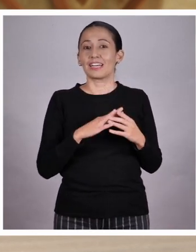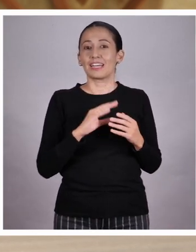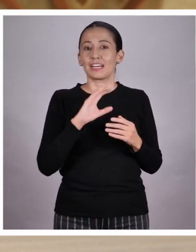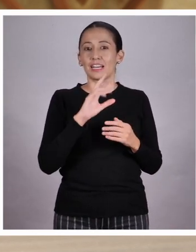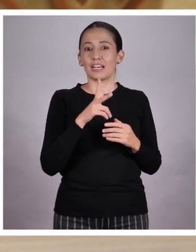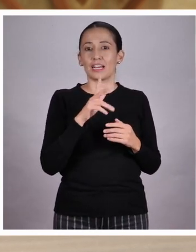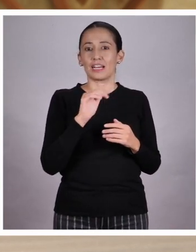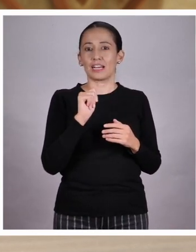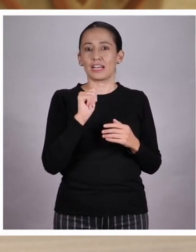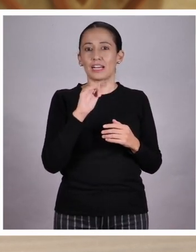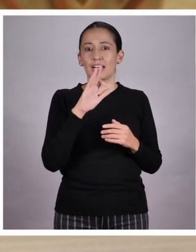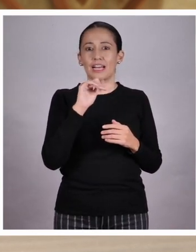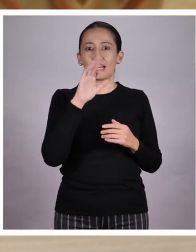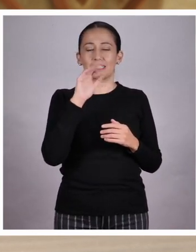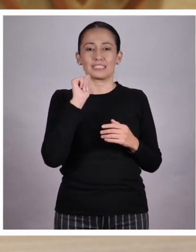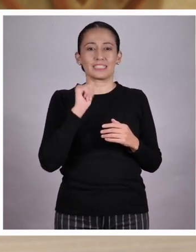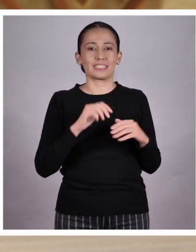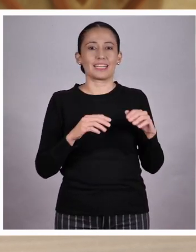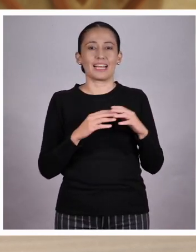2!